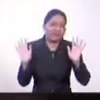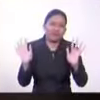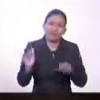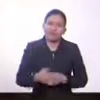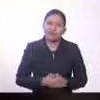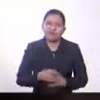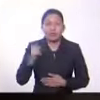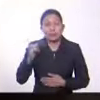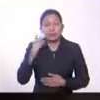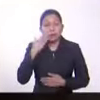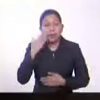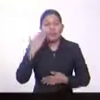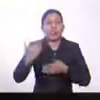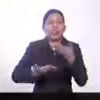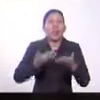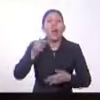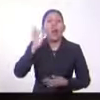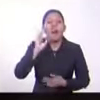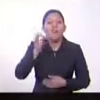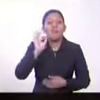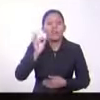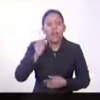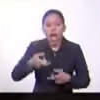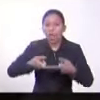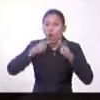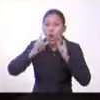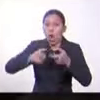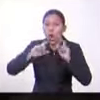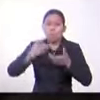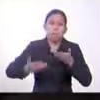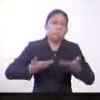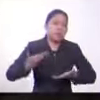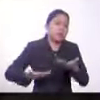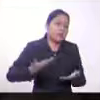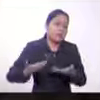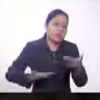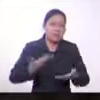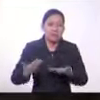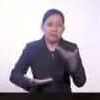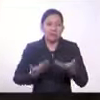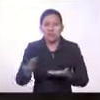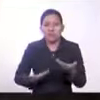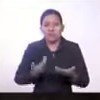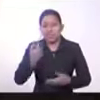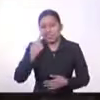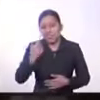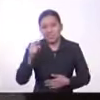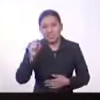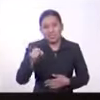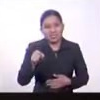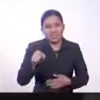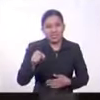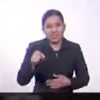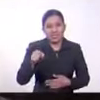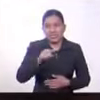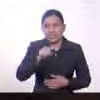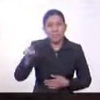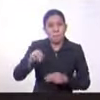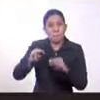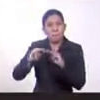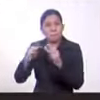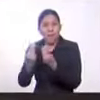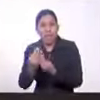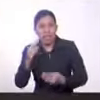ella vendía café, a todo eso, pues ya ellos ver como que el negocio iba más para arriba,